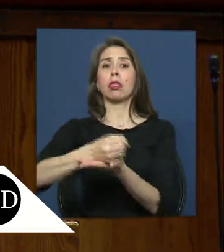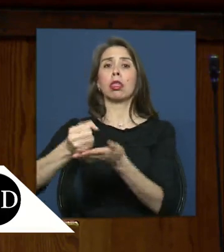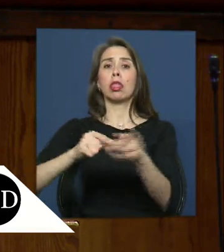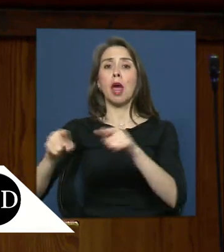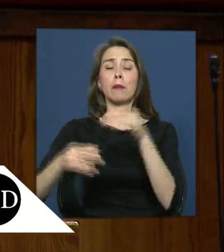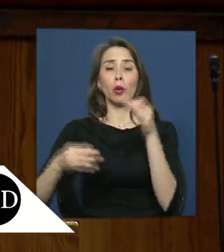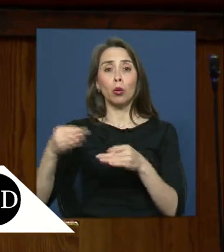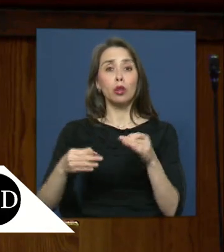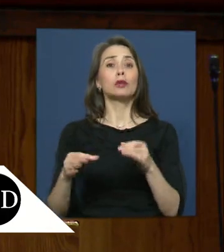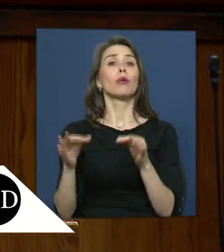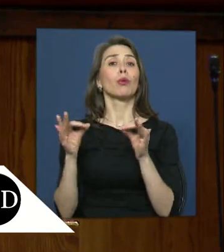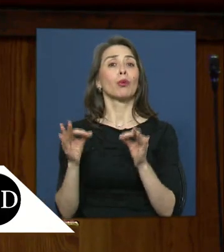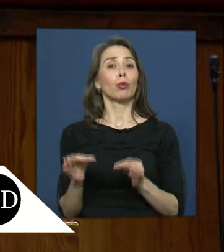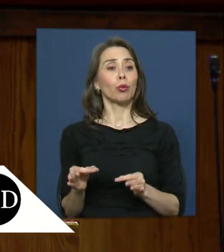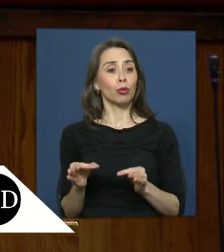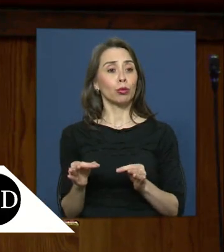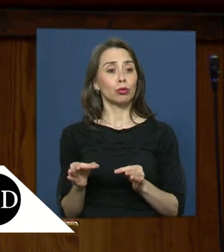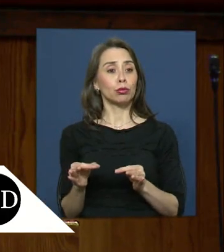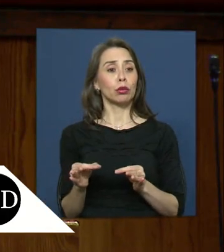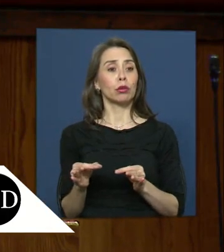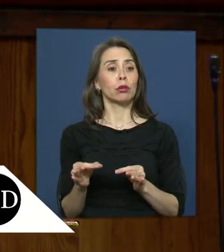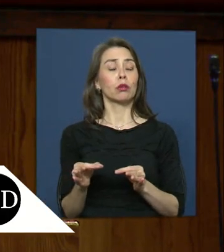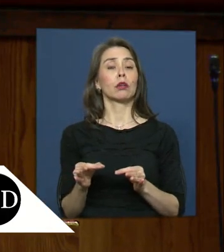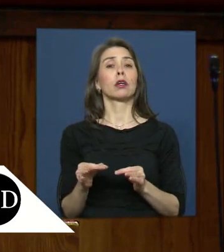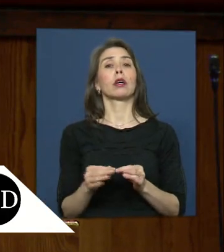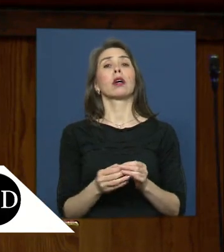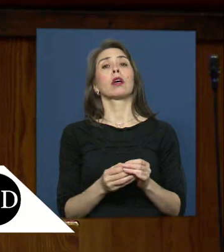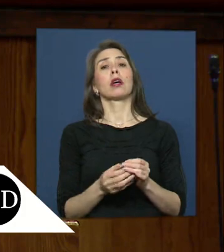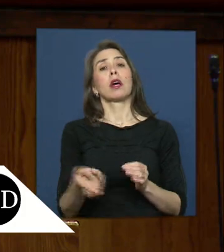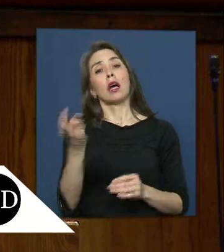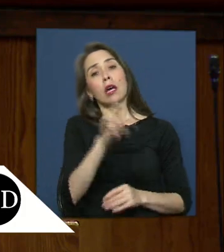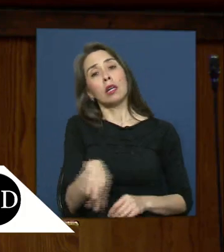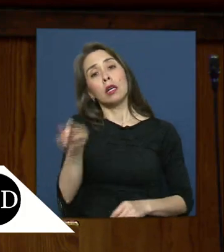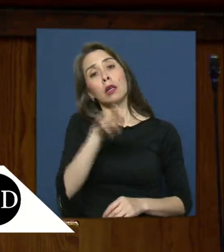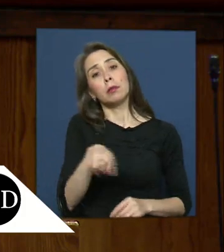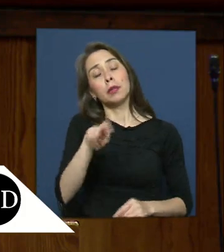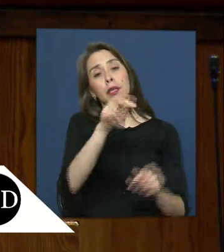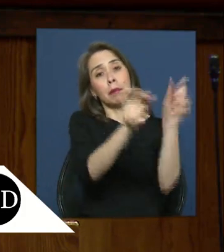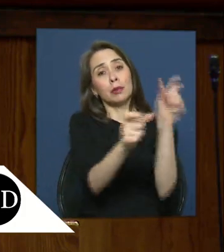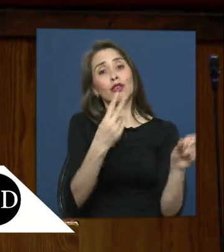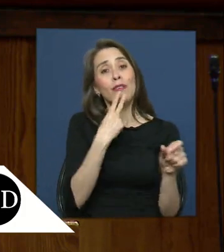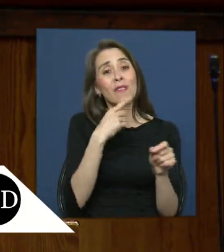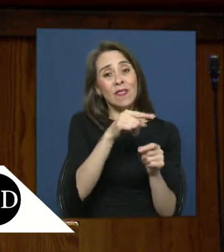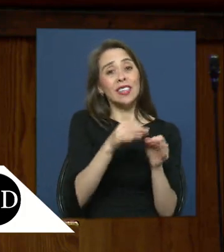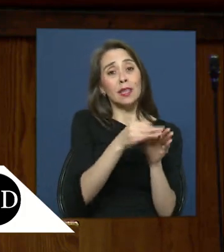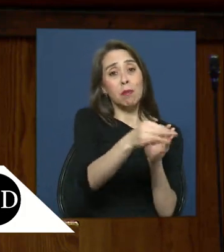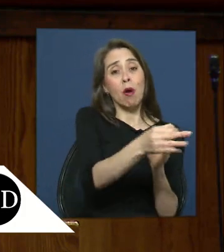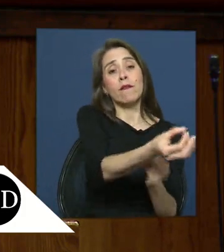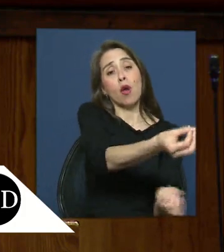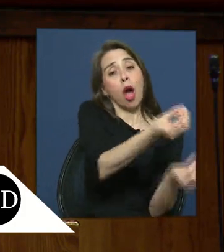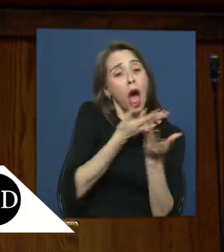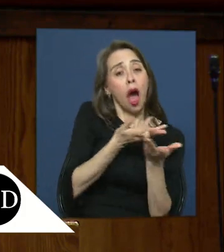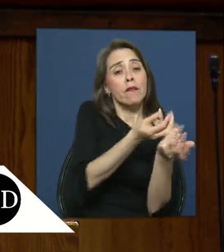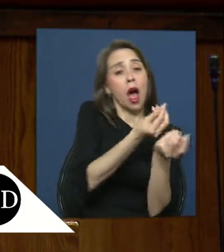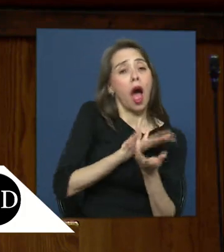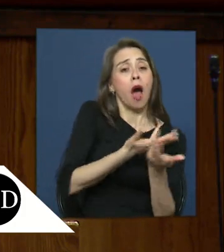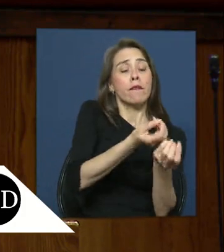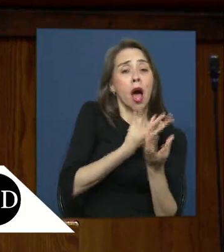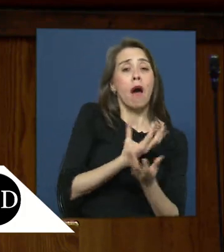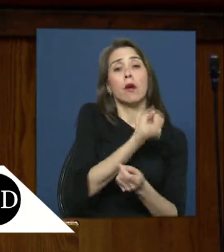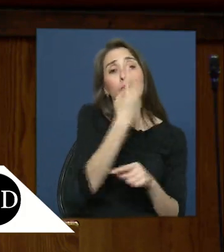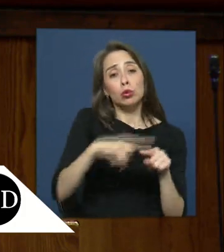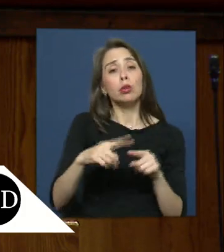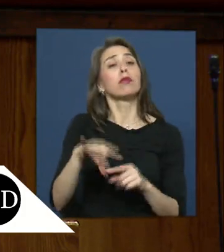fueron precisamente los reiterados planteamientos por parte de la comunidad que fue escuchada en